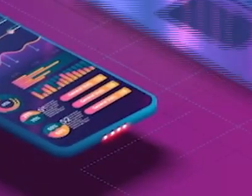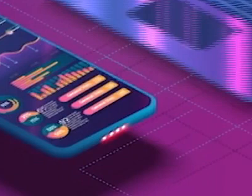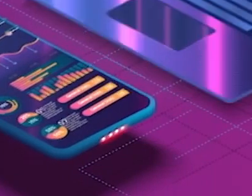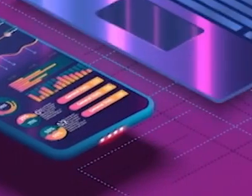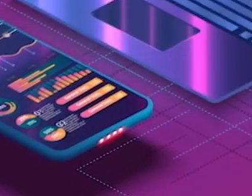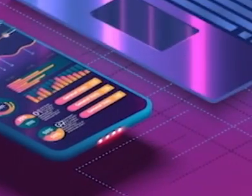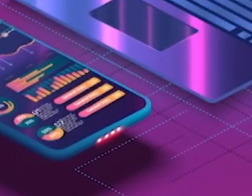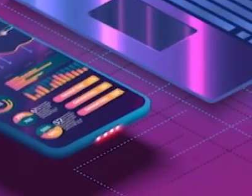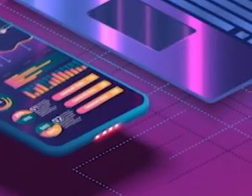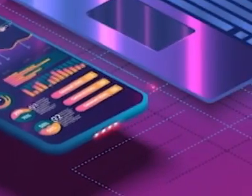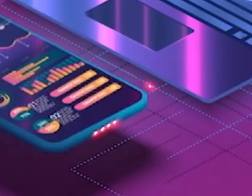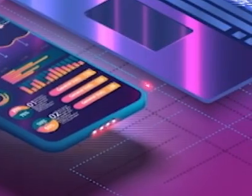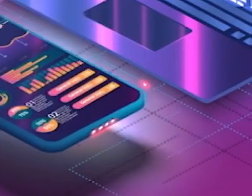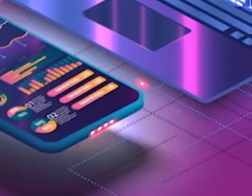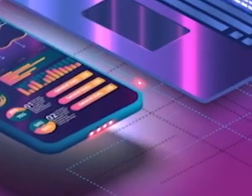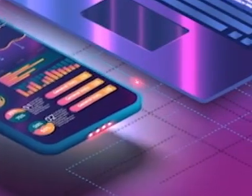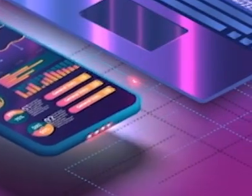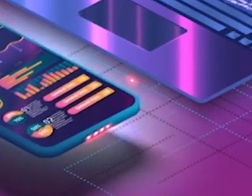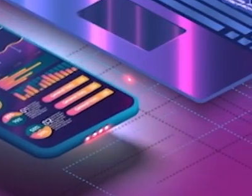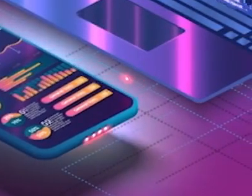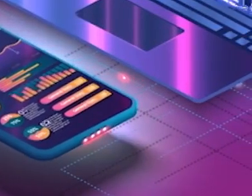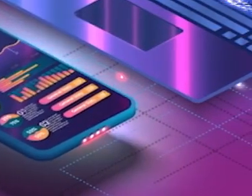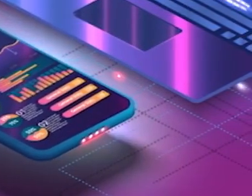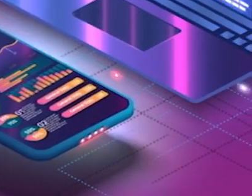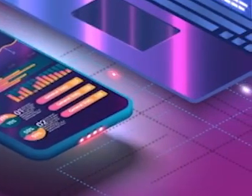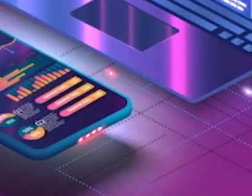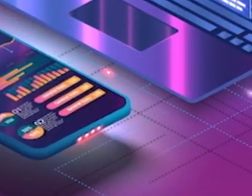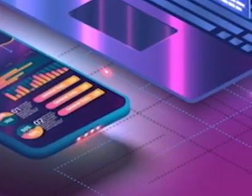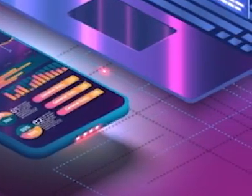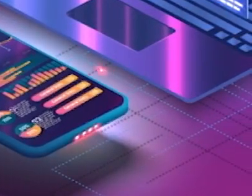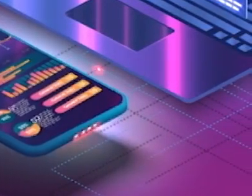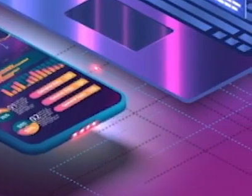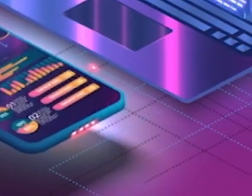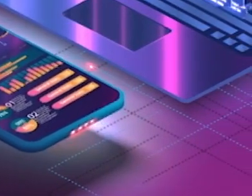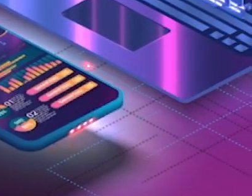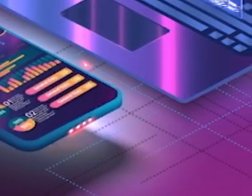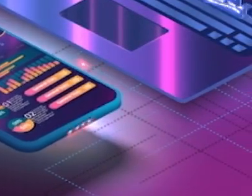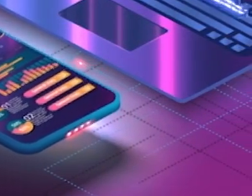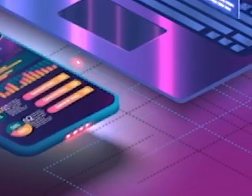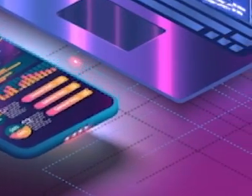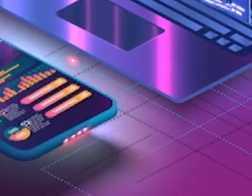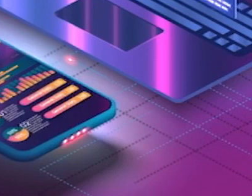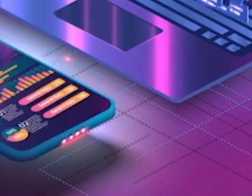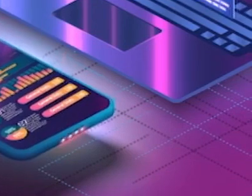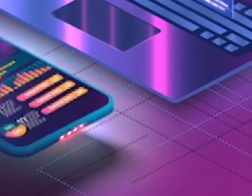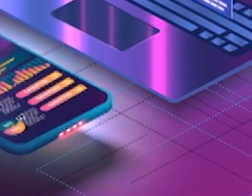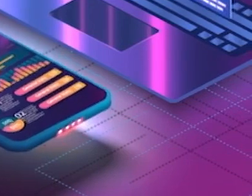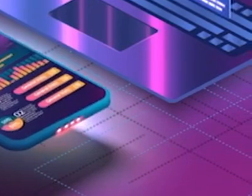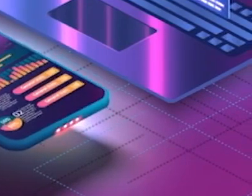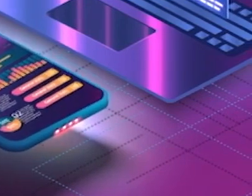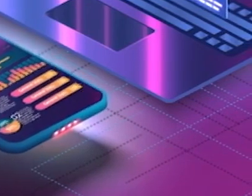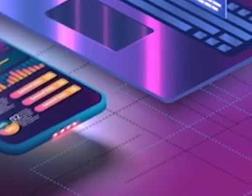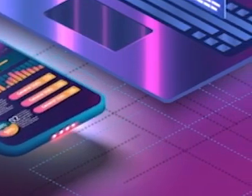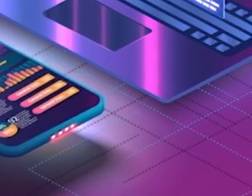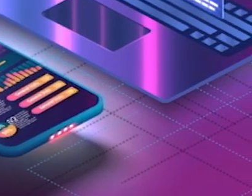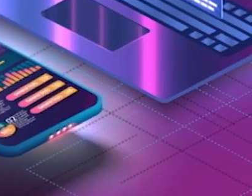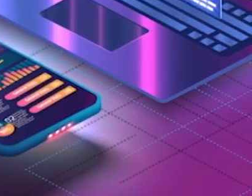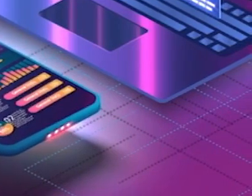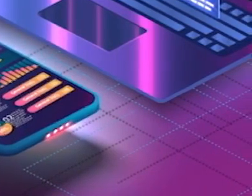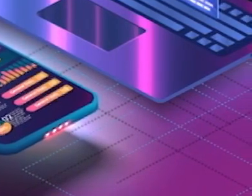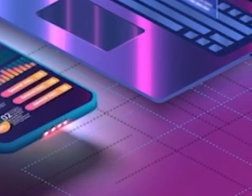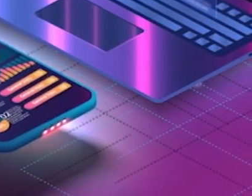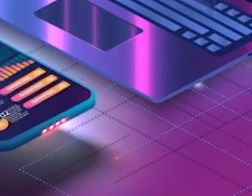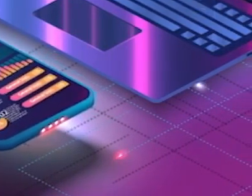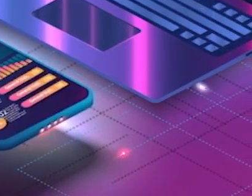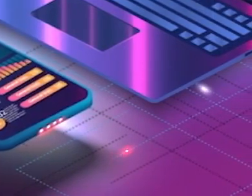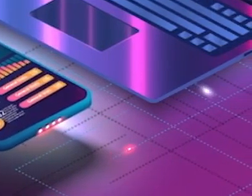Actualice su futuro. Revise el estado de cuenta de su FCL y pensión obligatoria. Si no lo recibe, le recomendamos actualizar sus datos personales con Popular